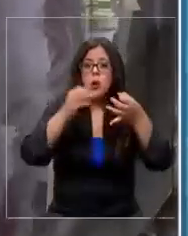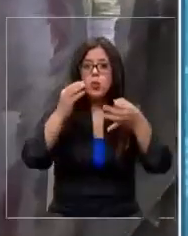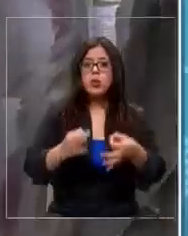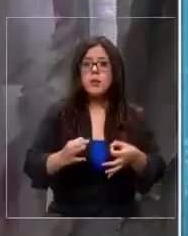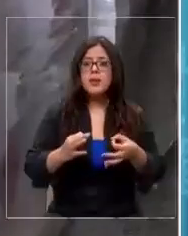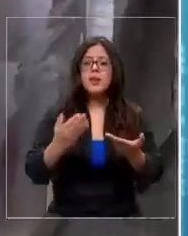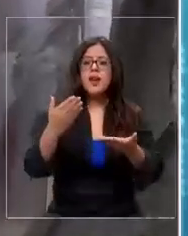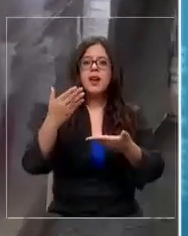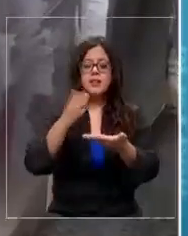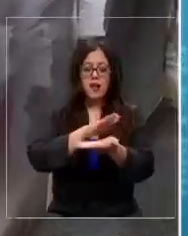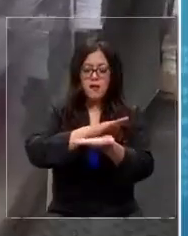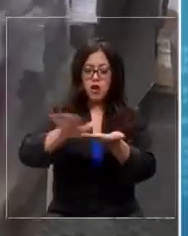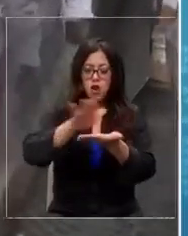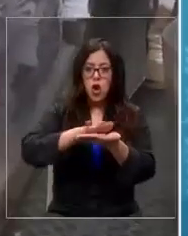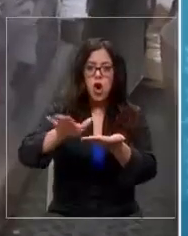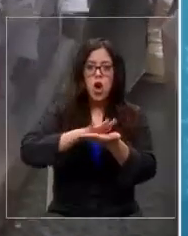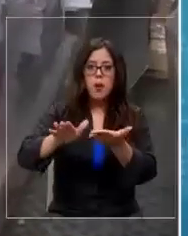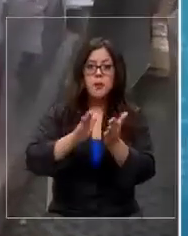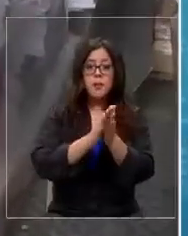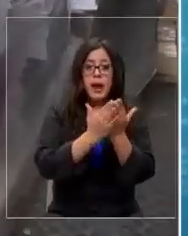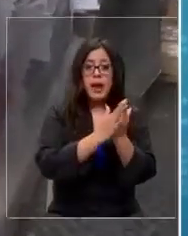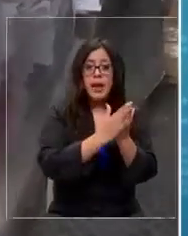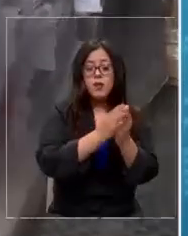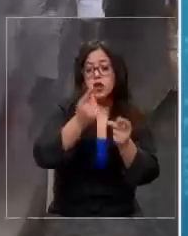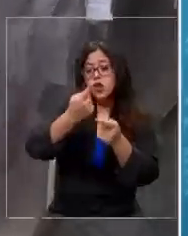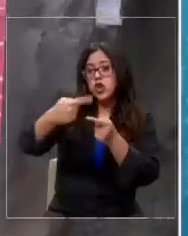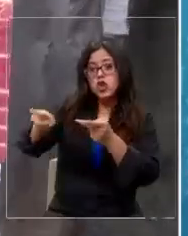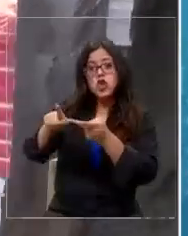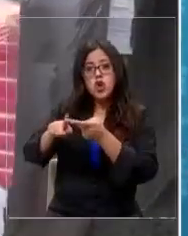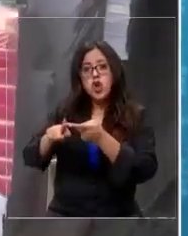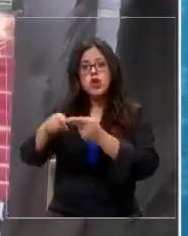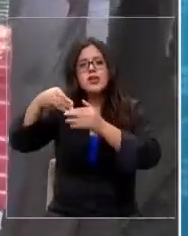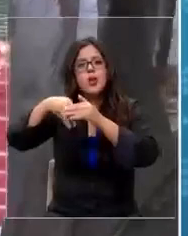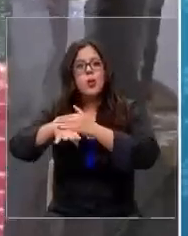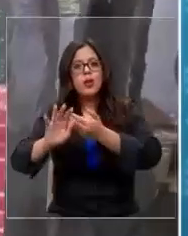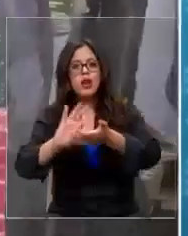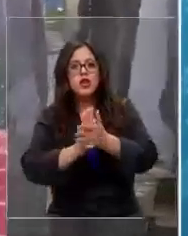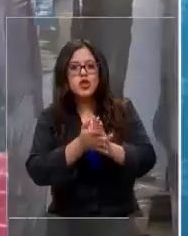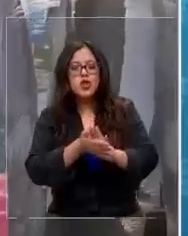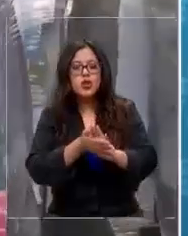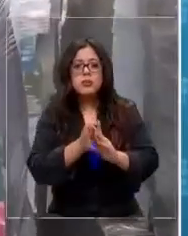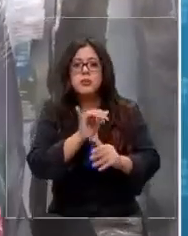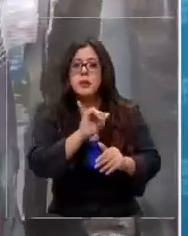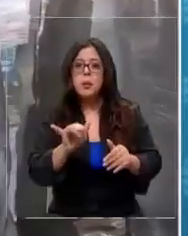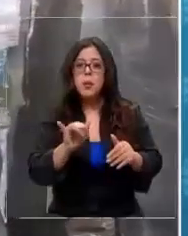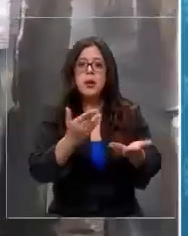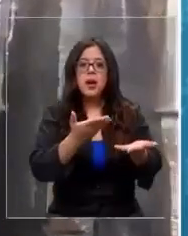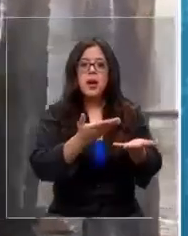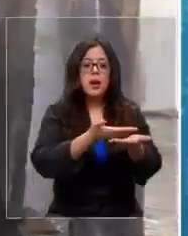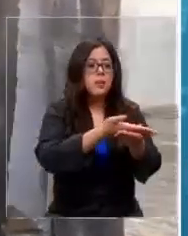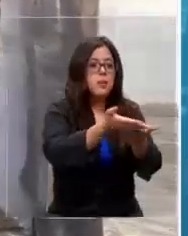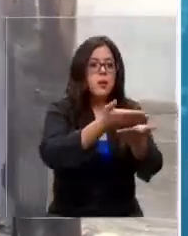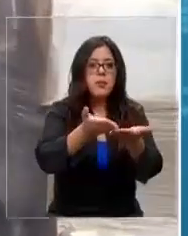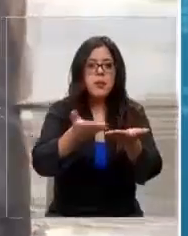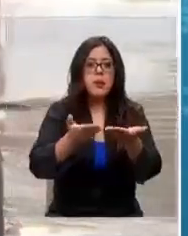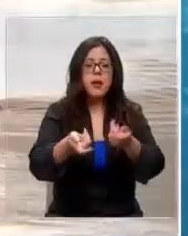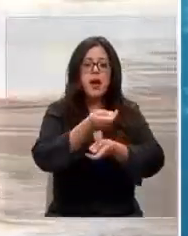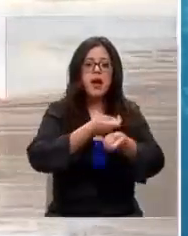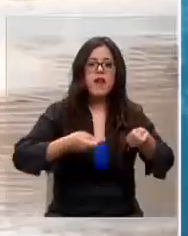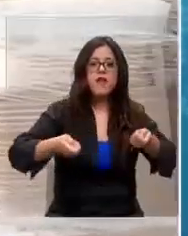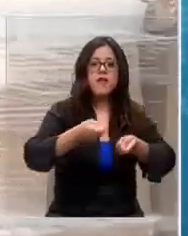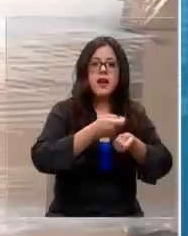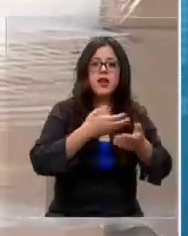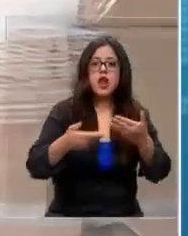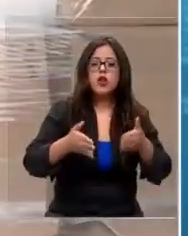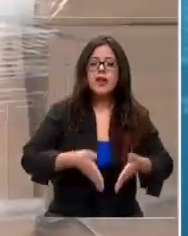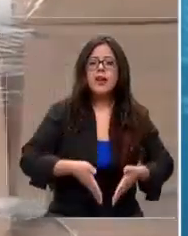se fotocopiaban todos estos libros, y en otro piso además se almacenaban todos ellos, que posteriormente eran distribuidos en librerías en calle